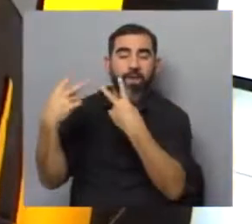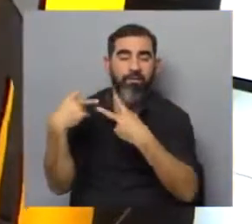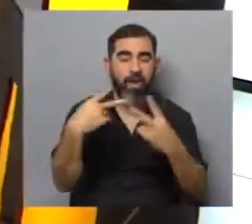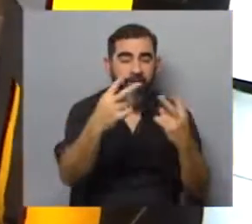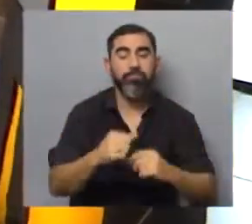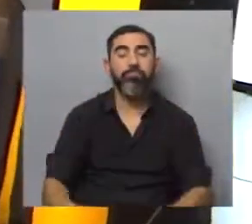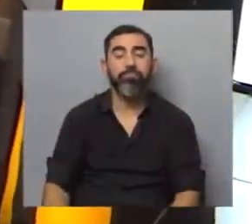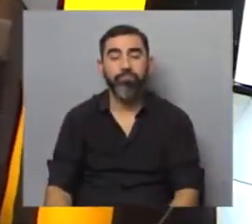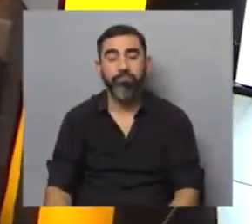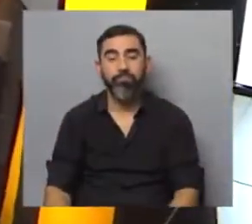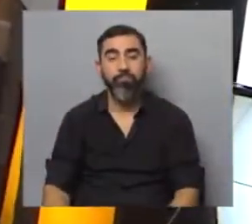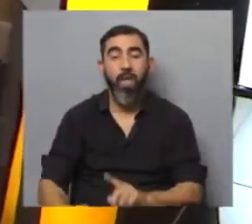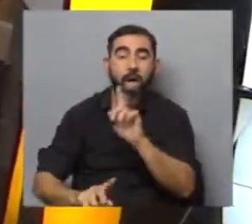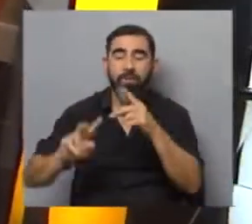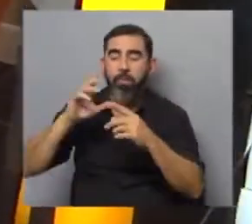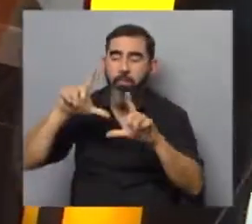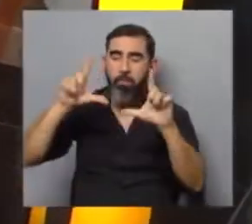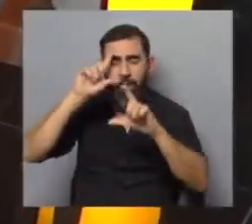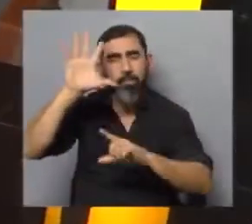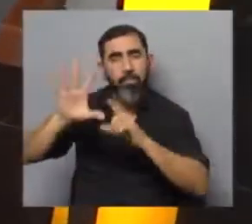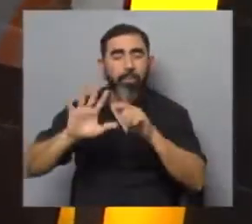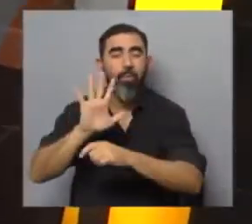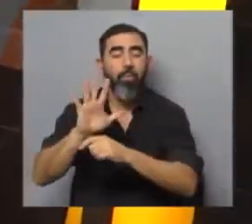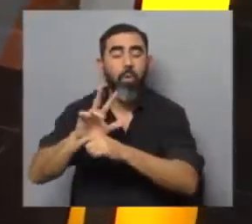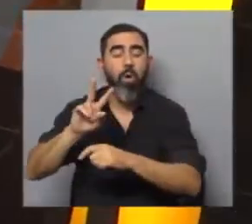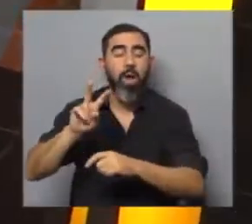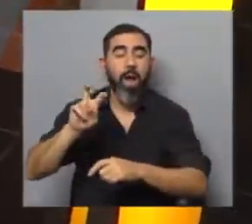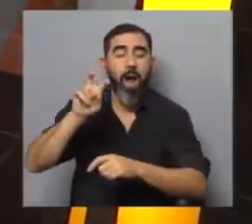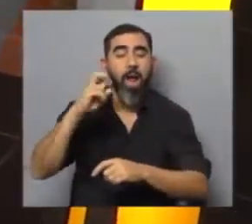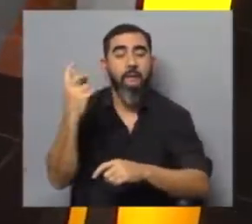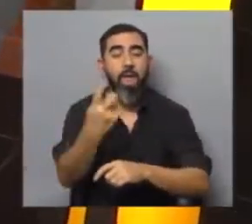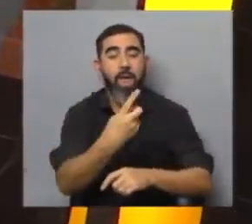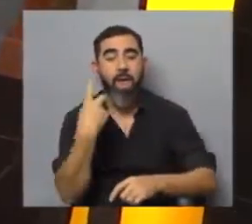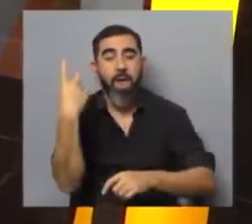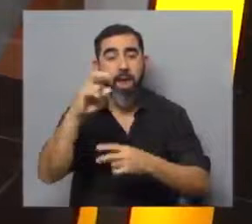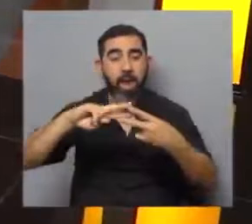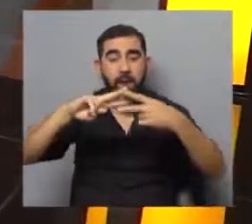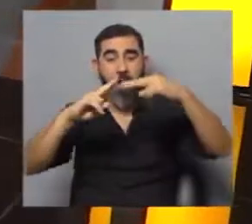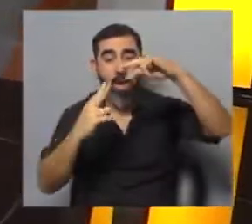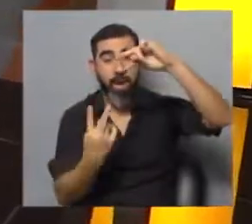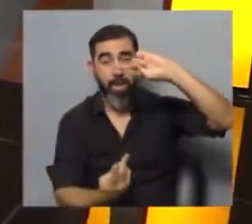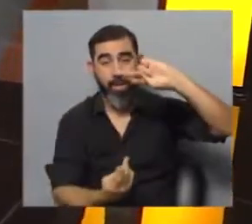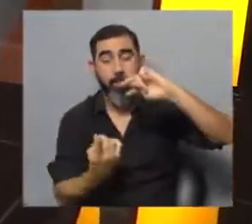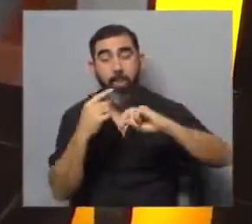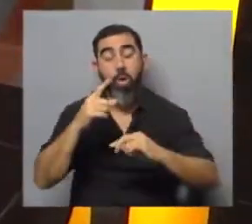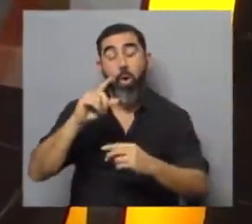esa imagen de la espiral que a veces nos recuerda una escalera de caracol, el ARN es una escalera sin una